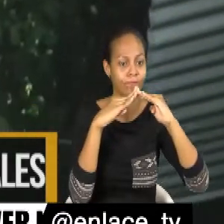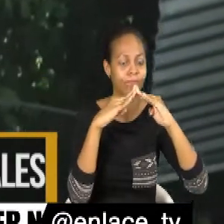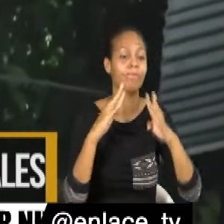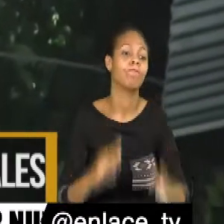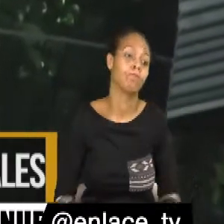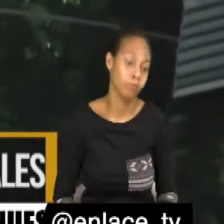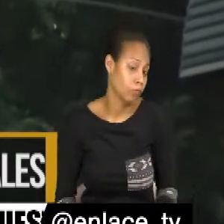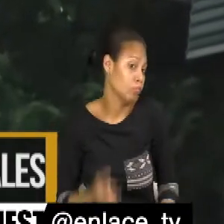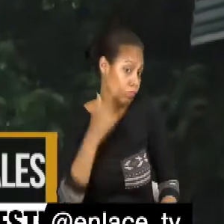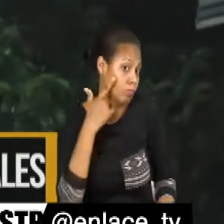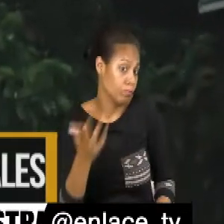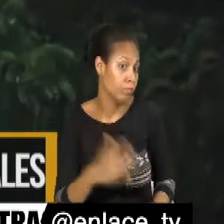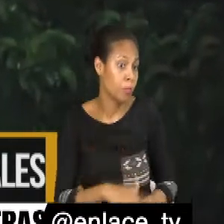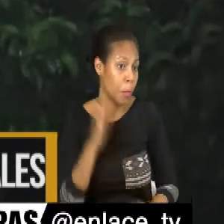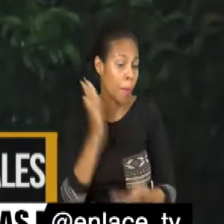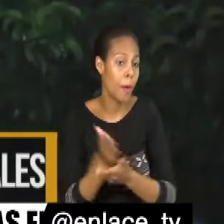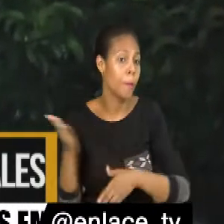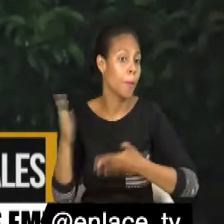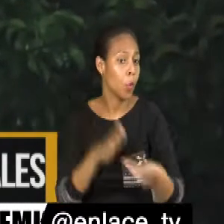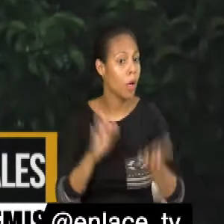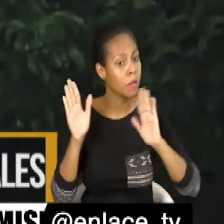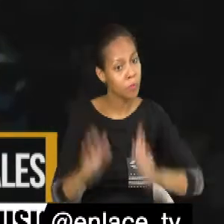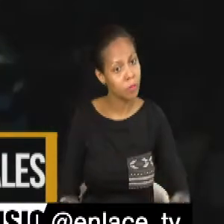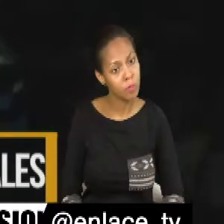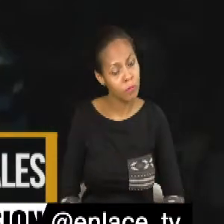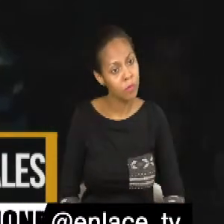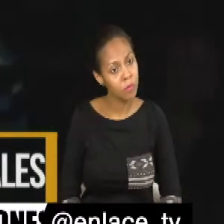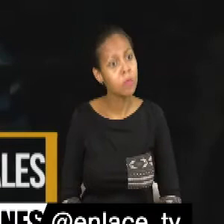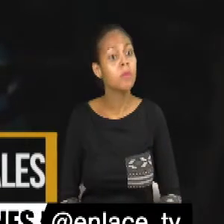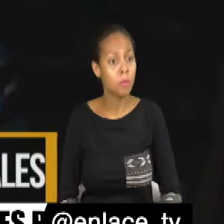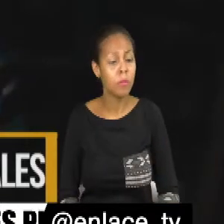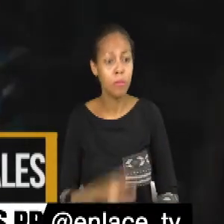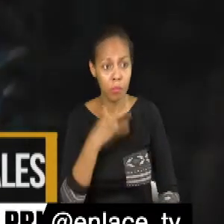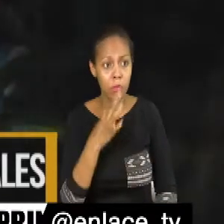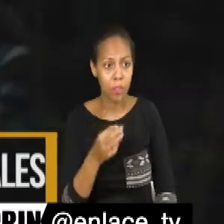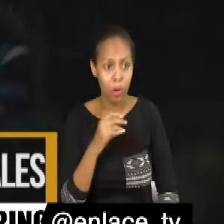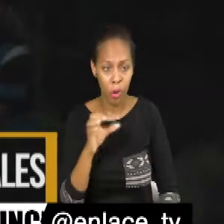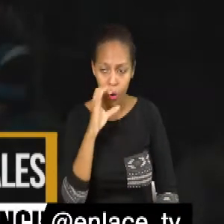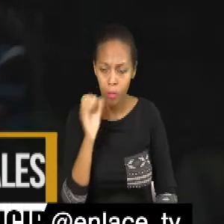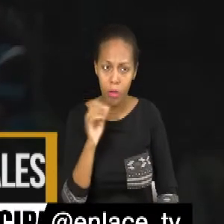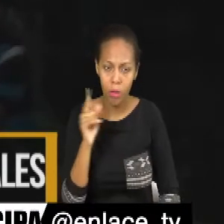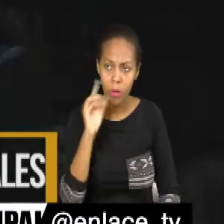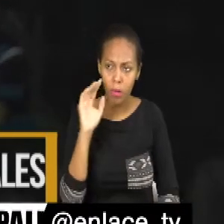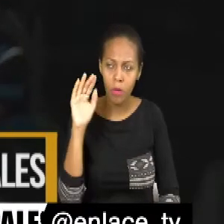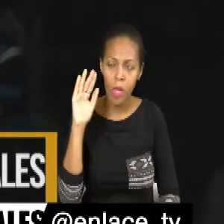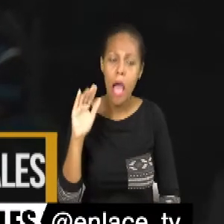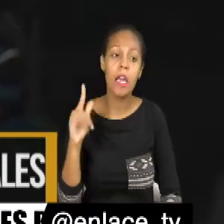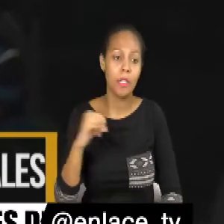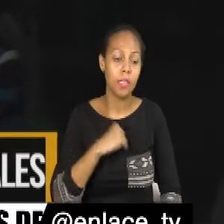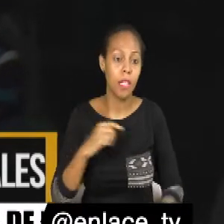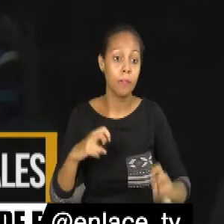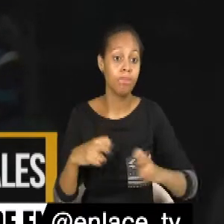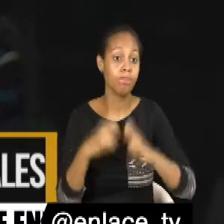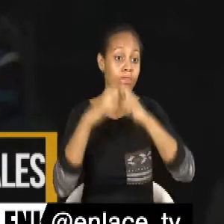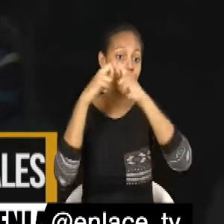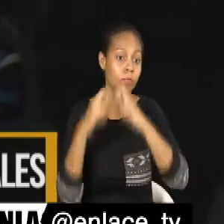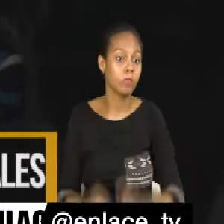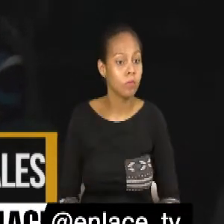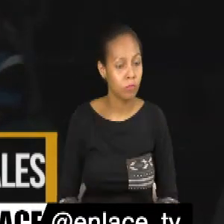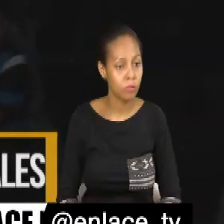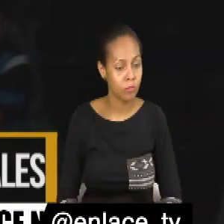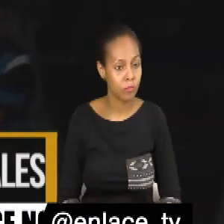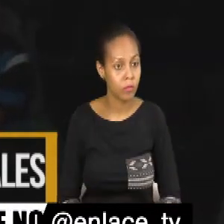de la luz, probó ahí y sí, tiene energía el techo. Un peligro para ustedes, ¿no? Sí, claro, sí